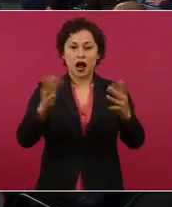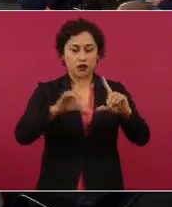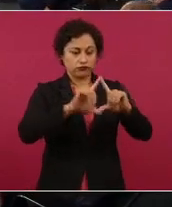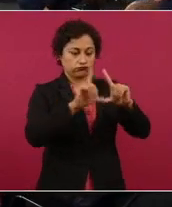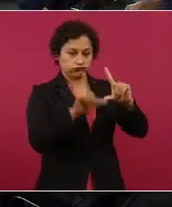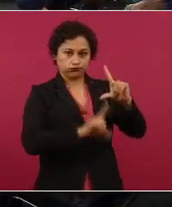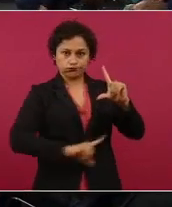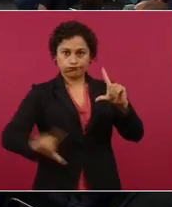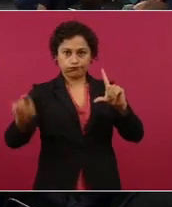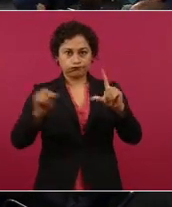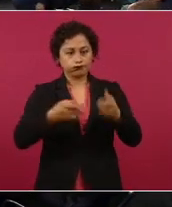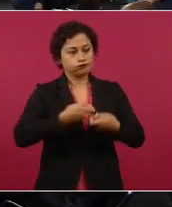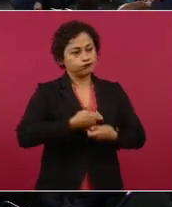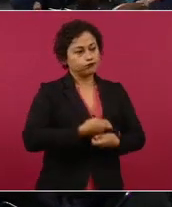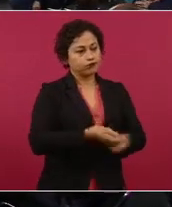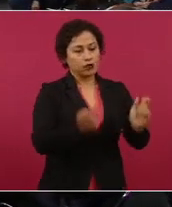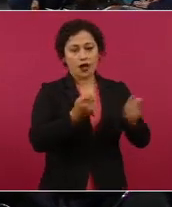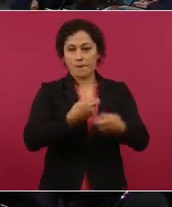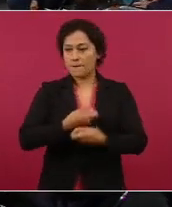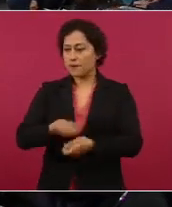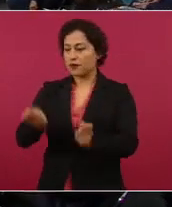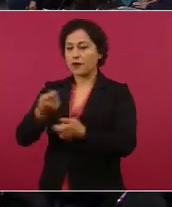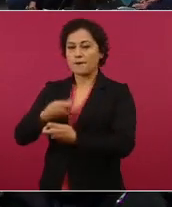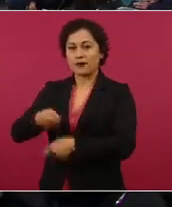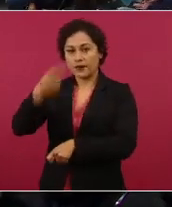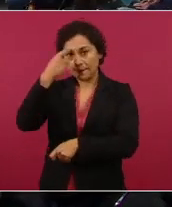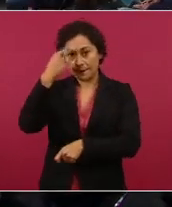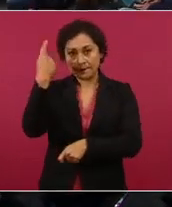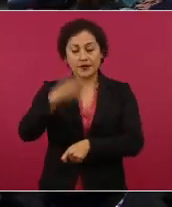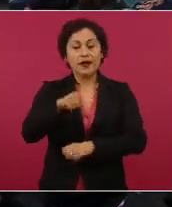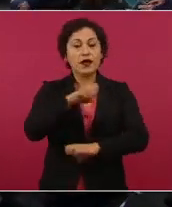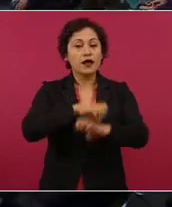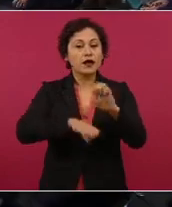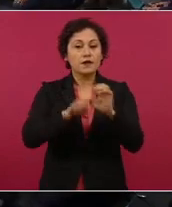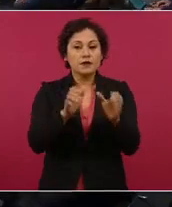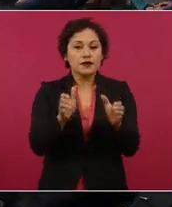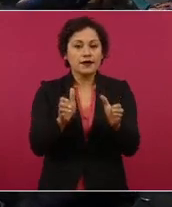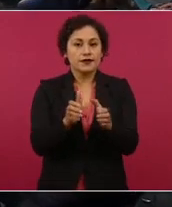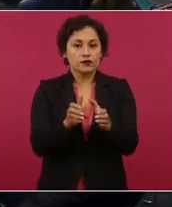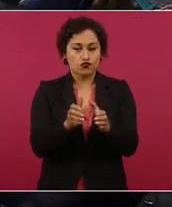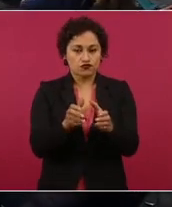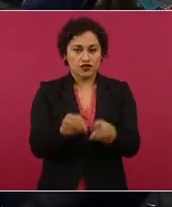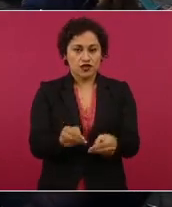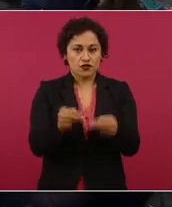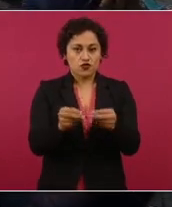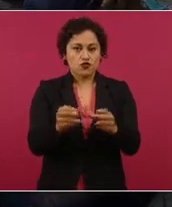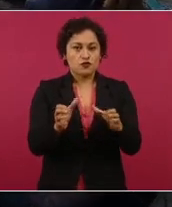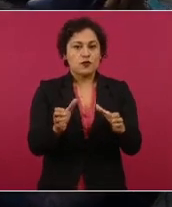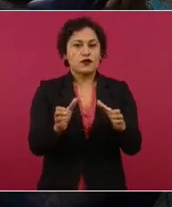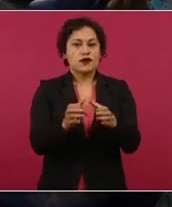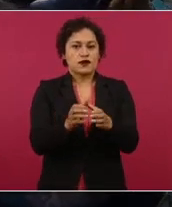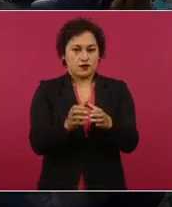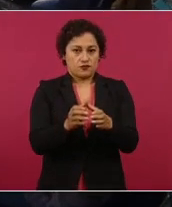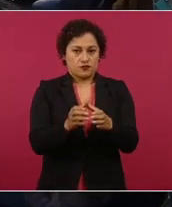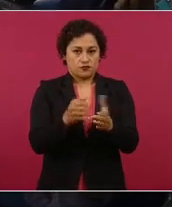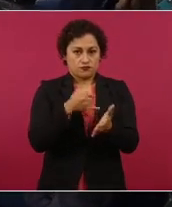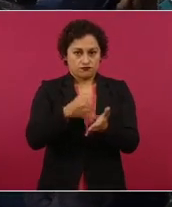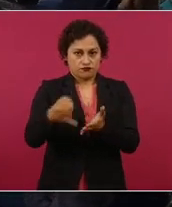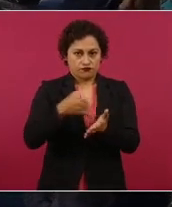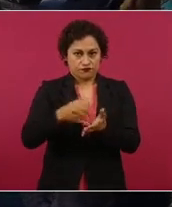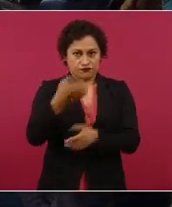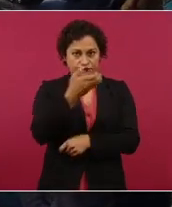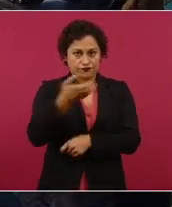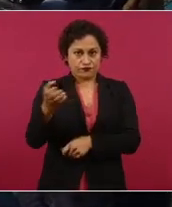para pequeños productores. más de